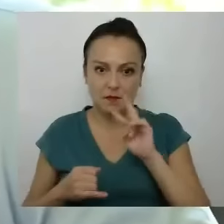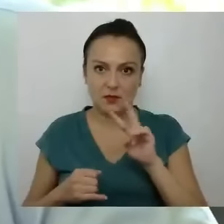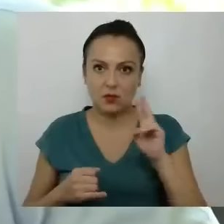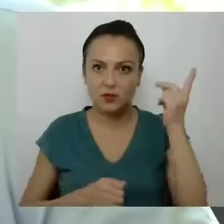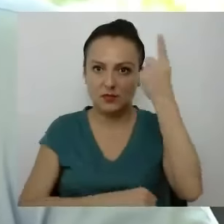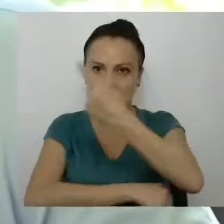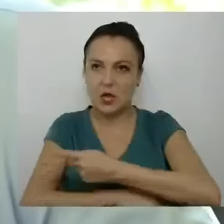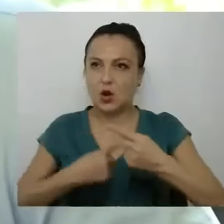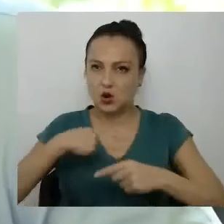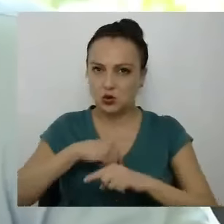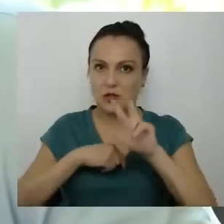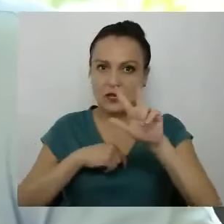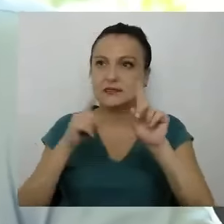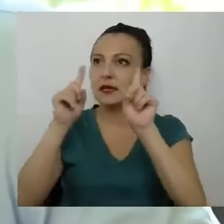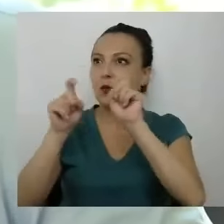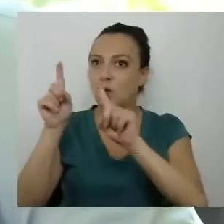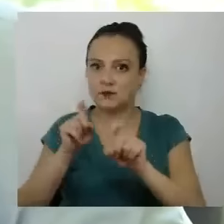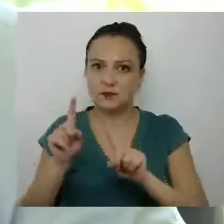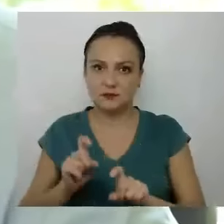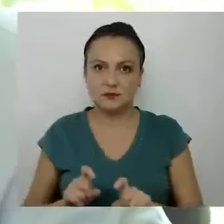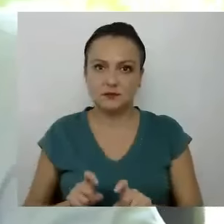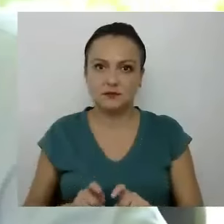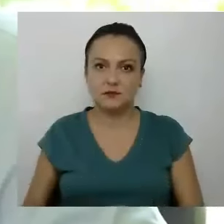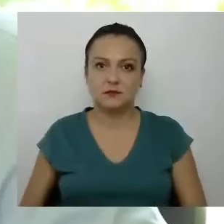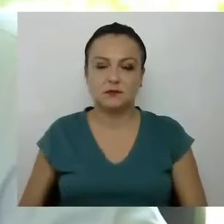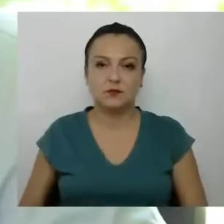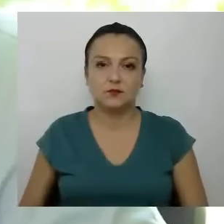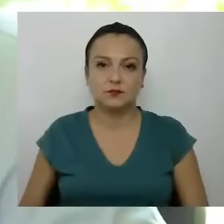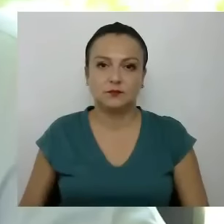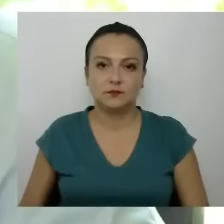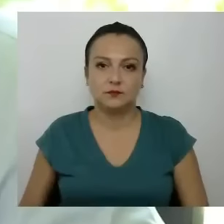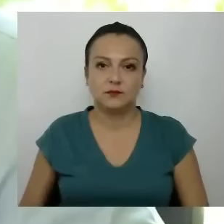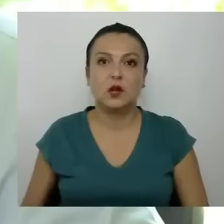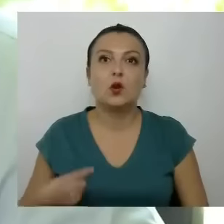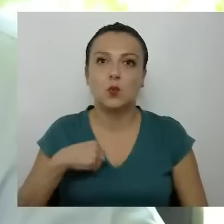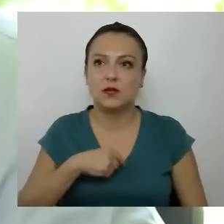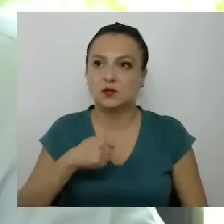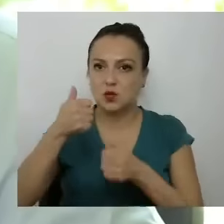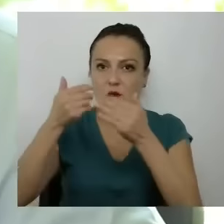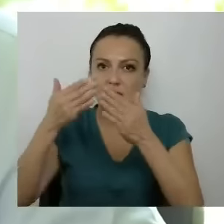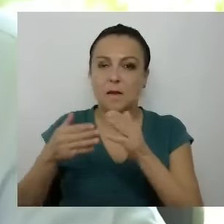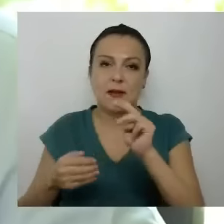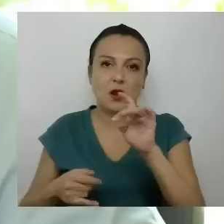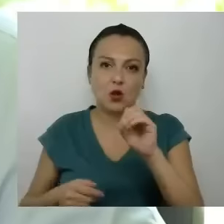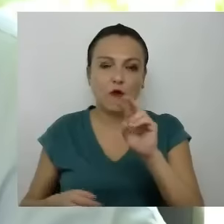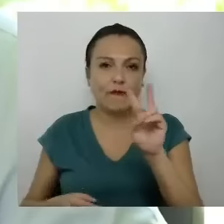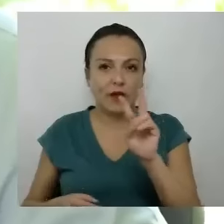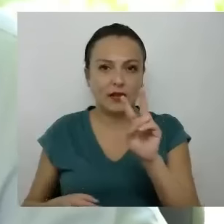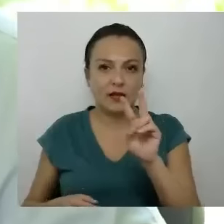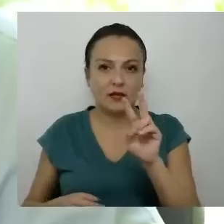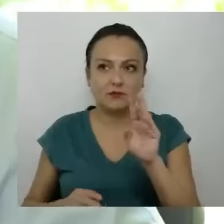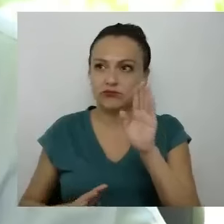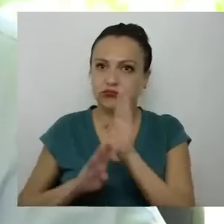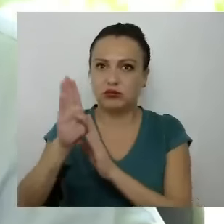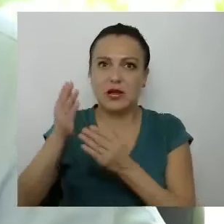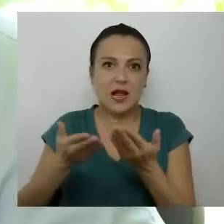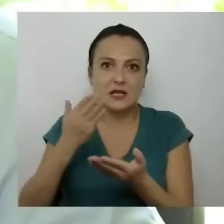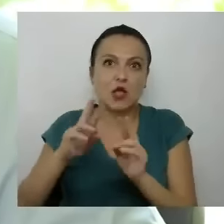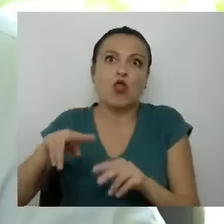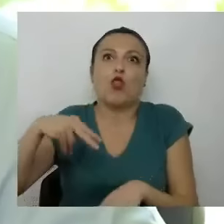habíamos hecho 3 encuestas en las que nuestro candidato Mario Vargas superaba casi por el